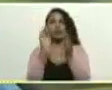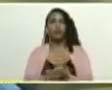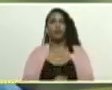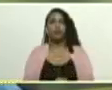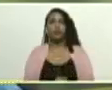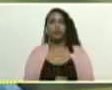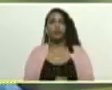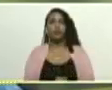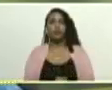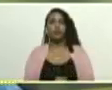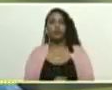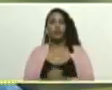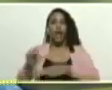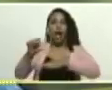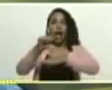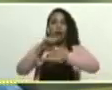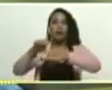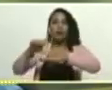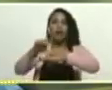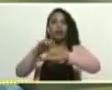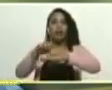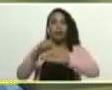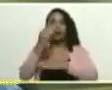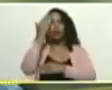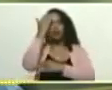el aceite para la unción